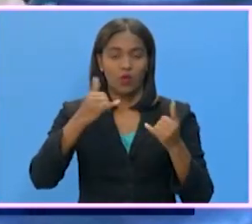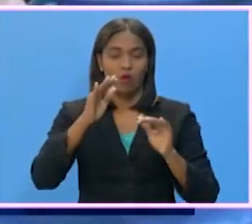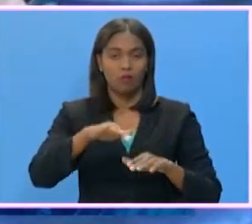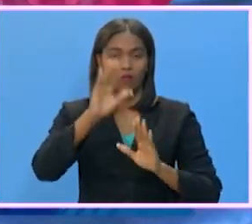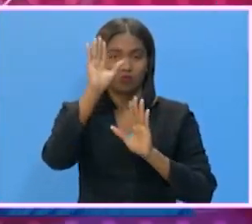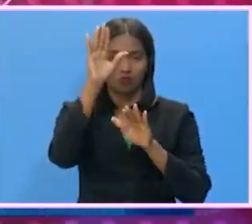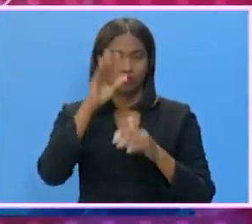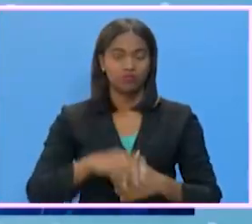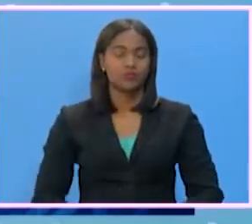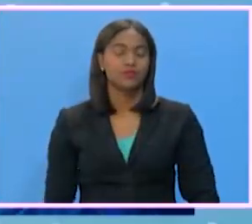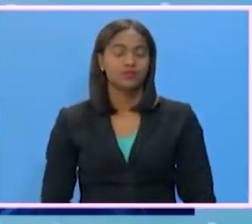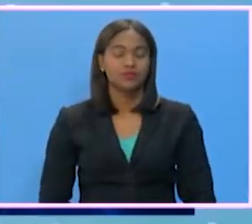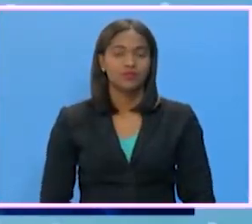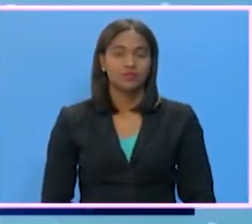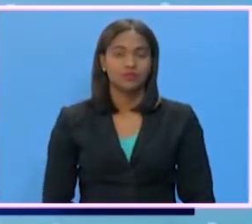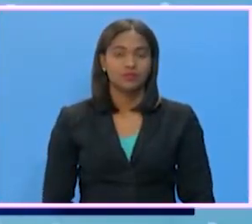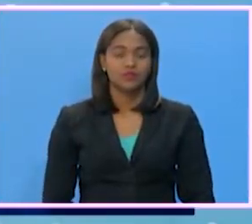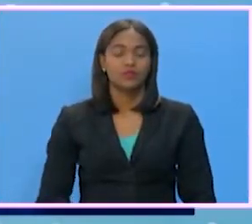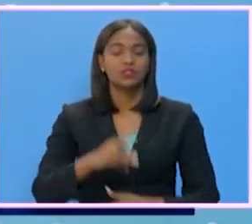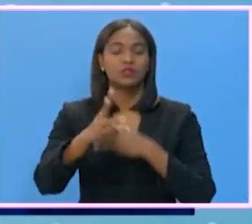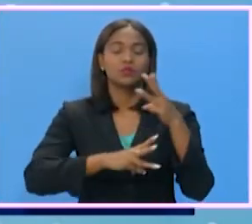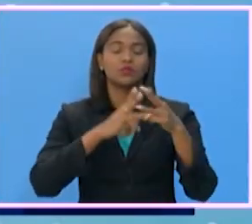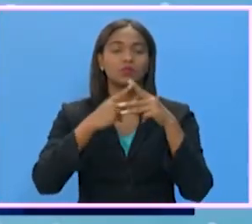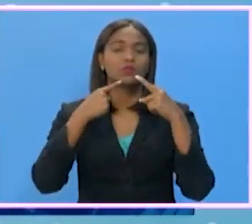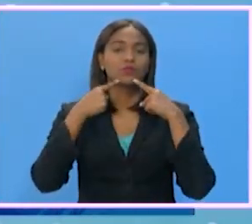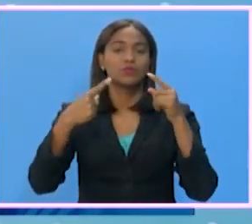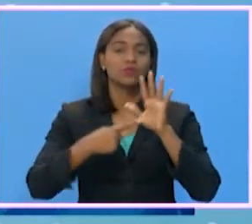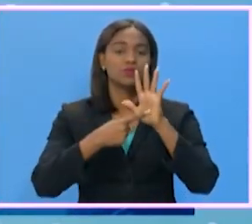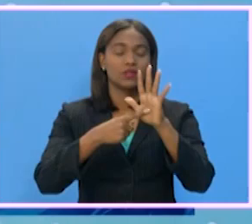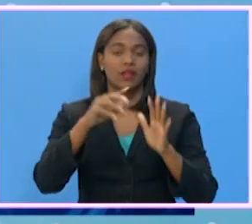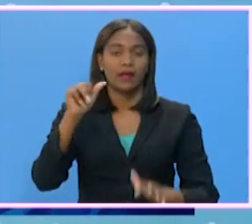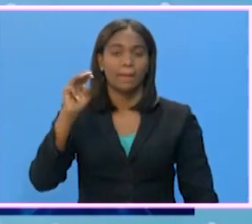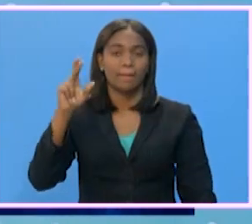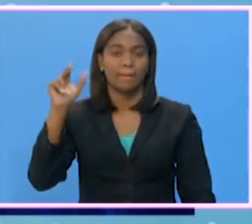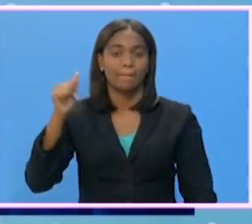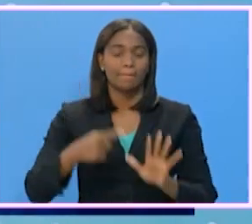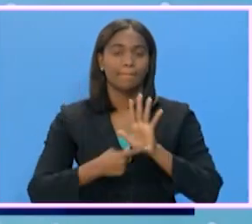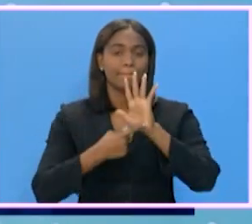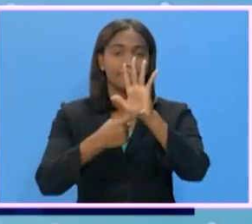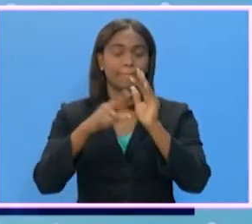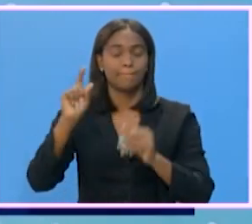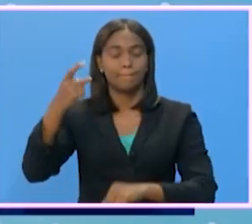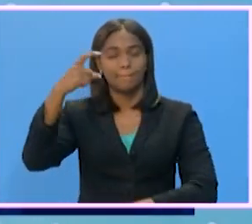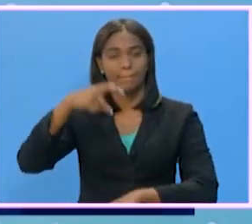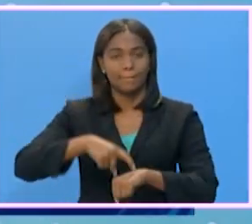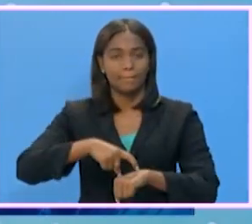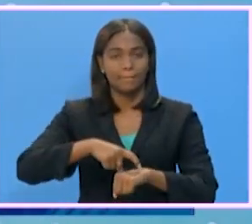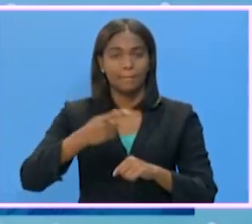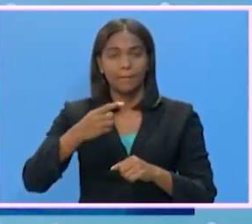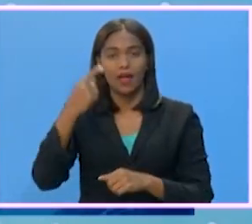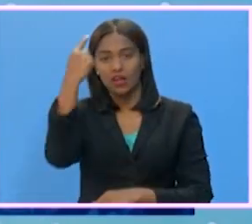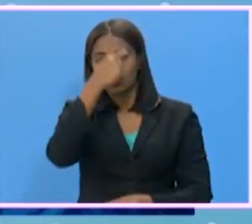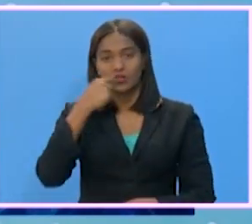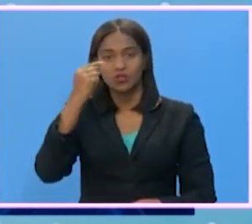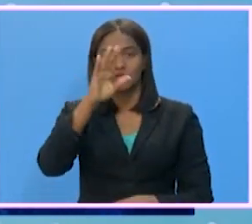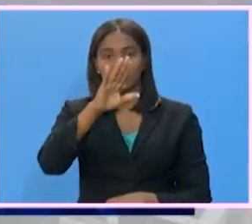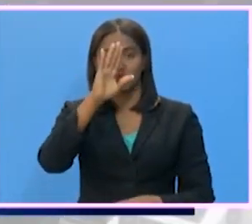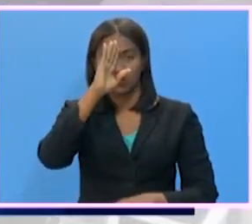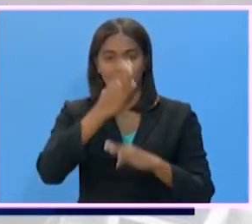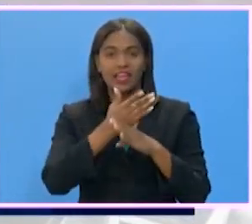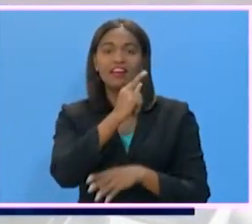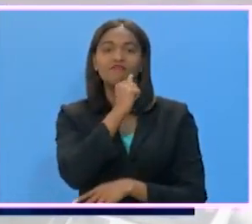Baloncesto. Y en los espectáculos, Amara la Negra presenta por primera vez el rostro de sus